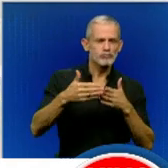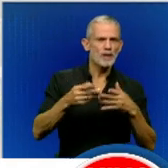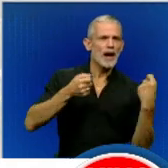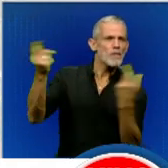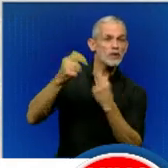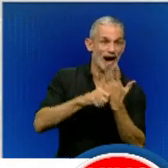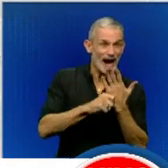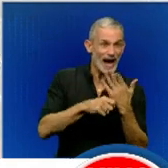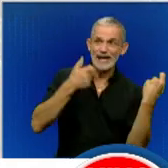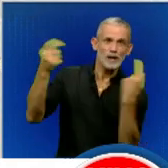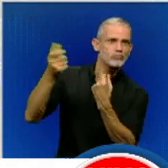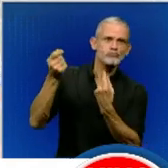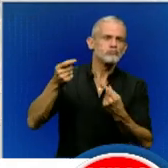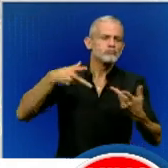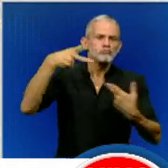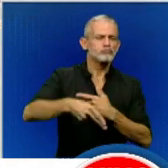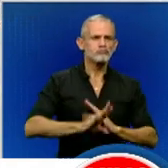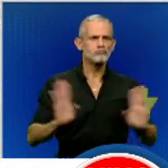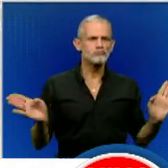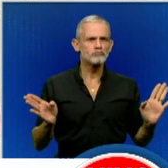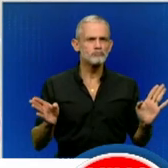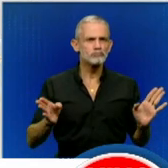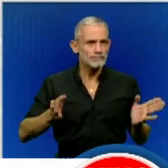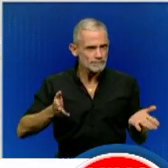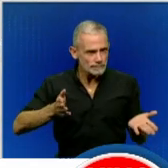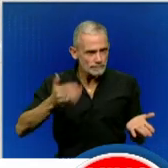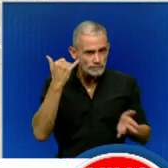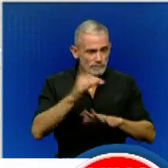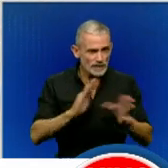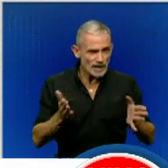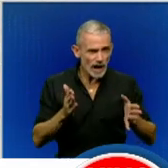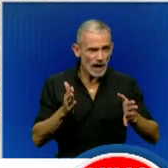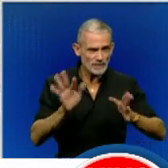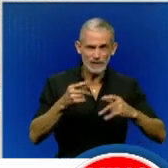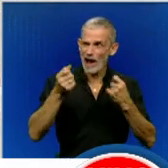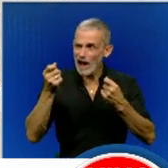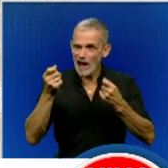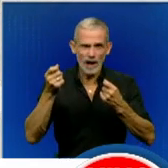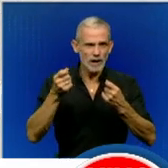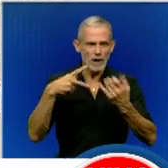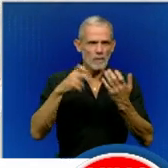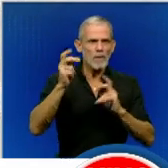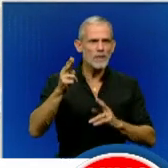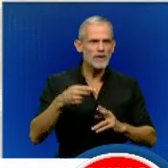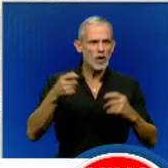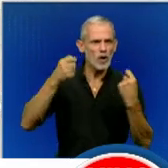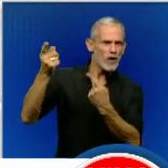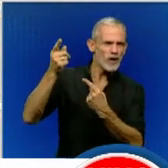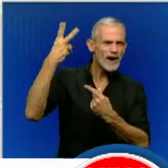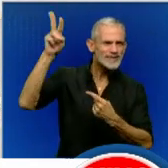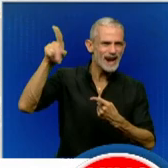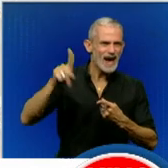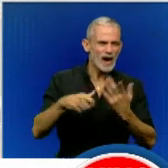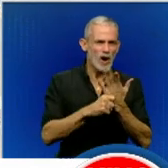exportaciones de carne de la república argentina esto es un daño esto es hambre para hoy esto es pan